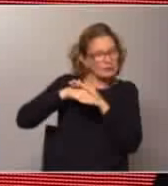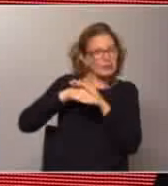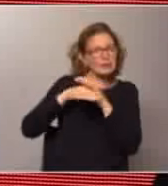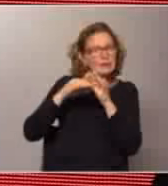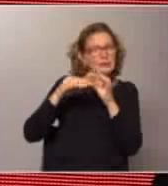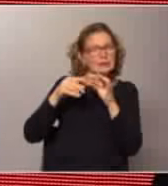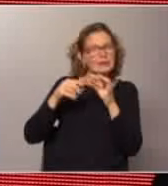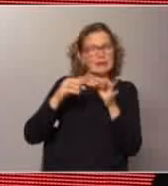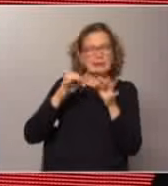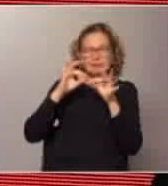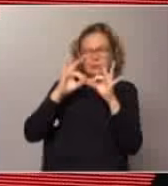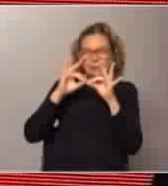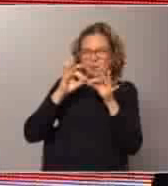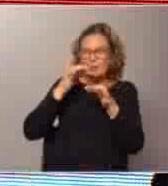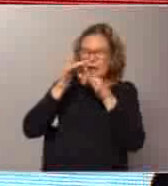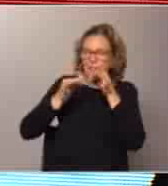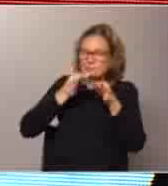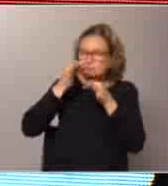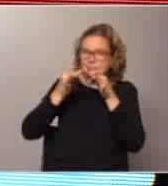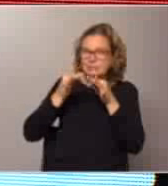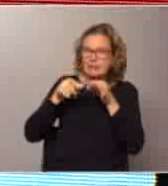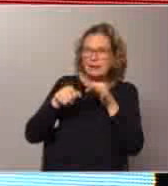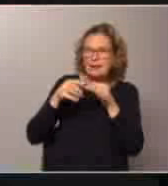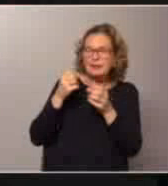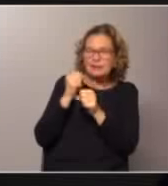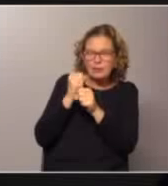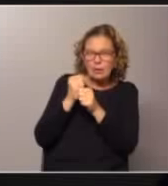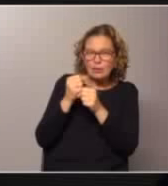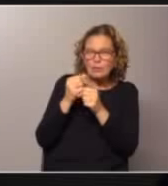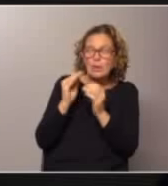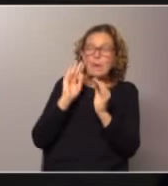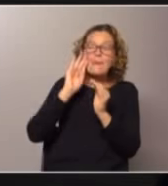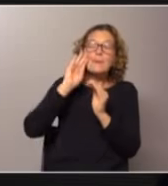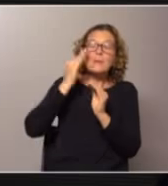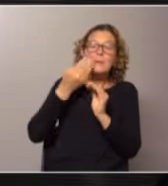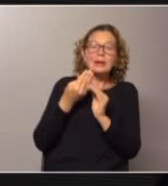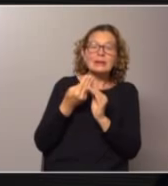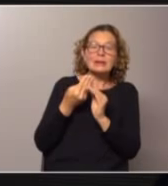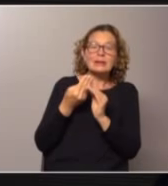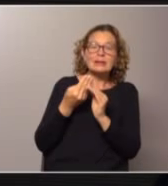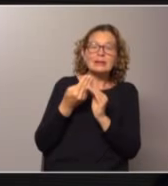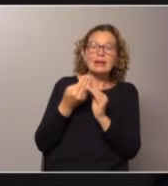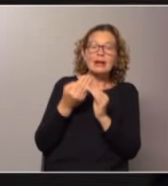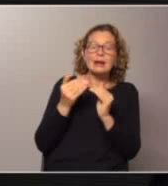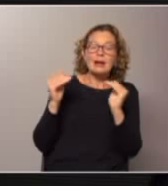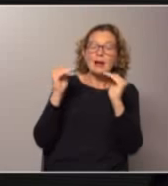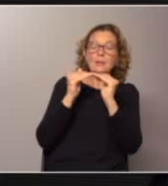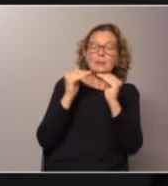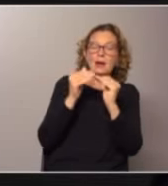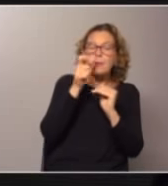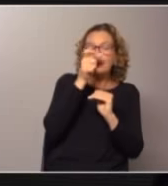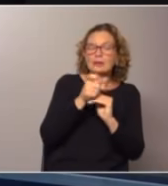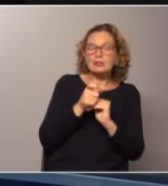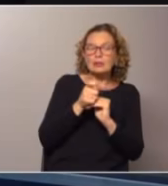interpretación de narrativas la actividad de esa zona era muy parecida entre las personas a una misma postura política y muy distinta